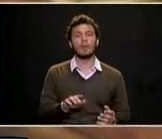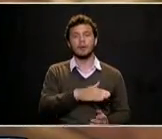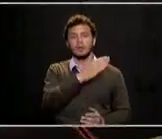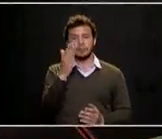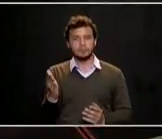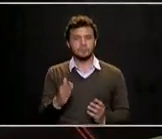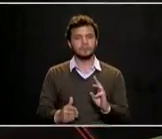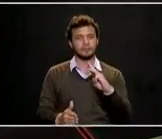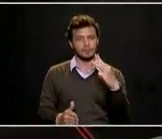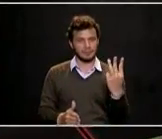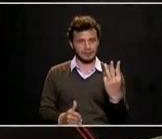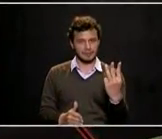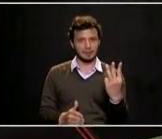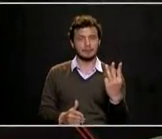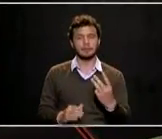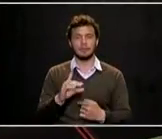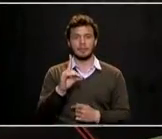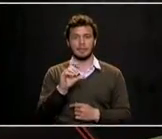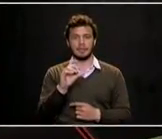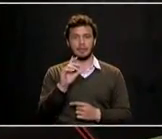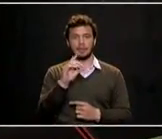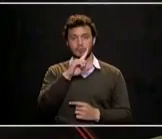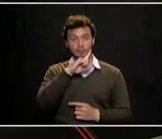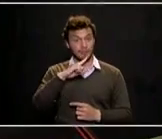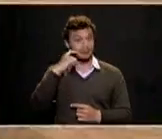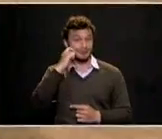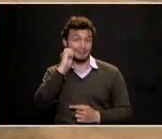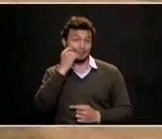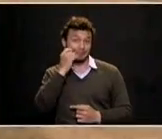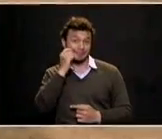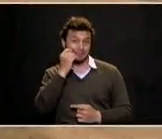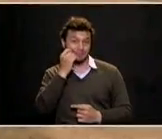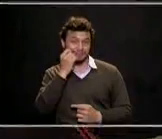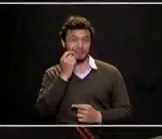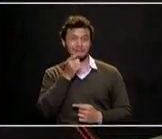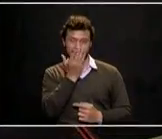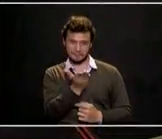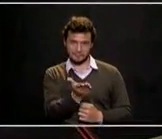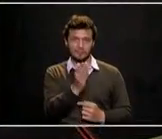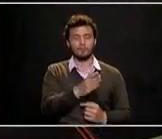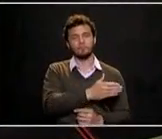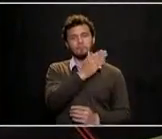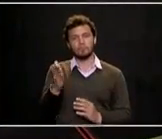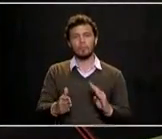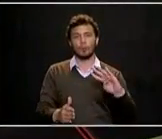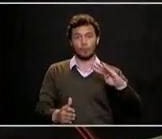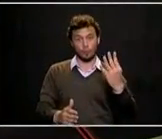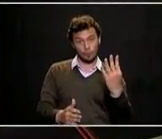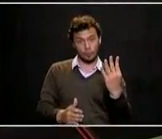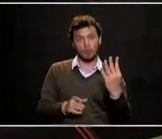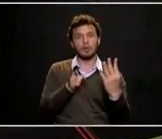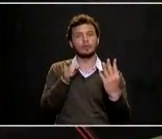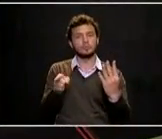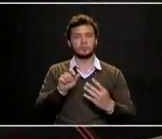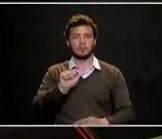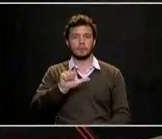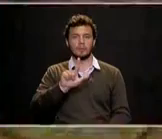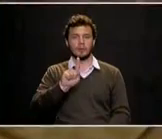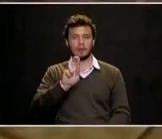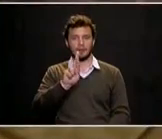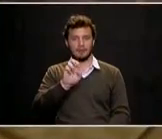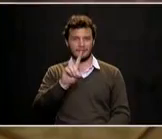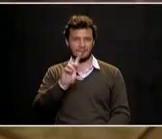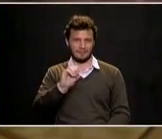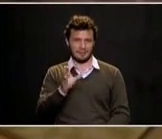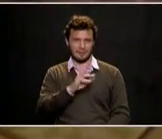tercera ubicación está Daniel Quintero Calle por el movimiento Independientes. En la cuarta posición está Alfredo Ramos Maya por el